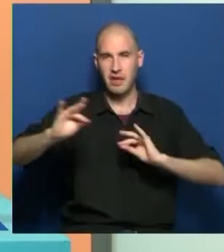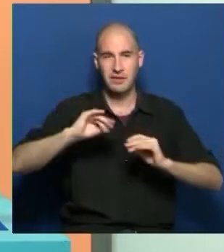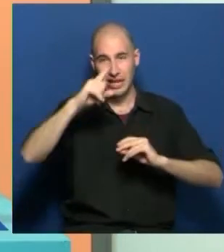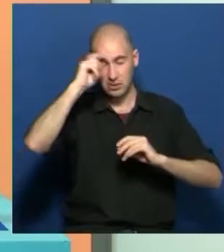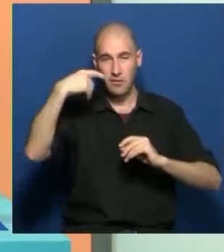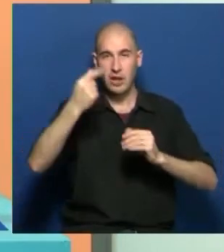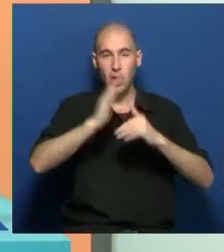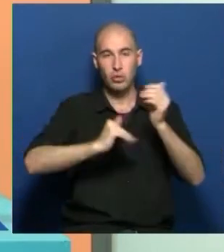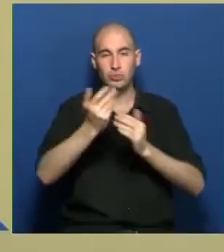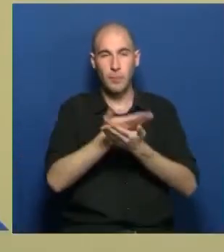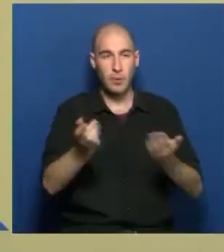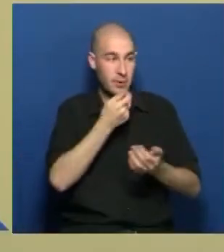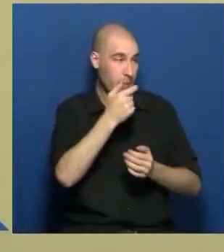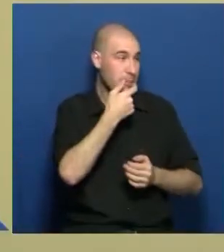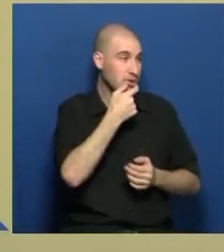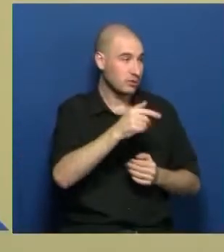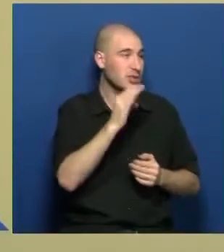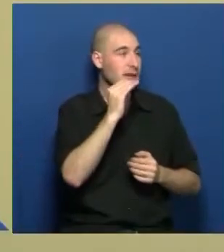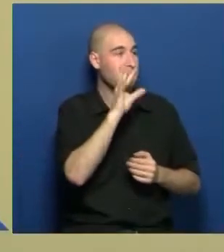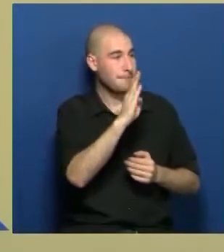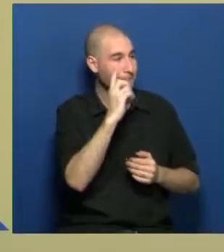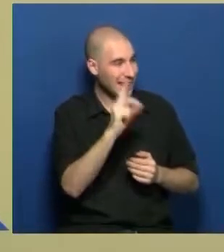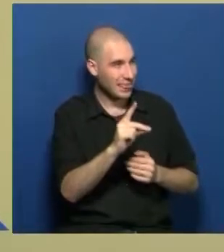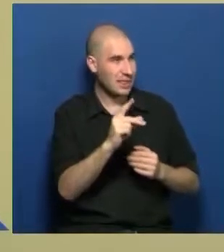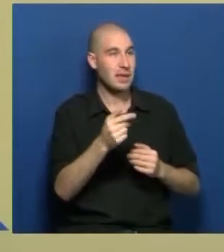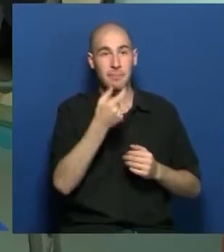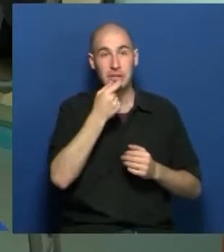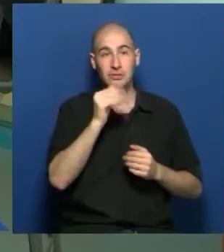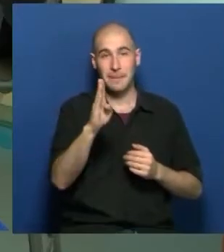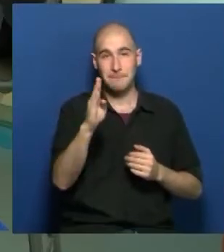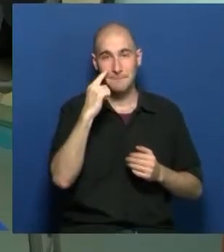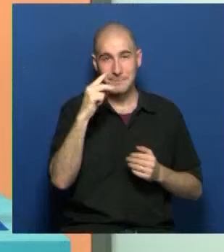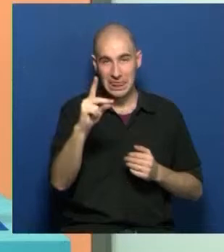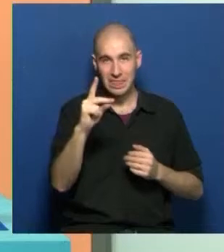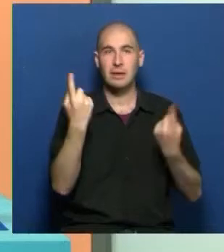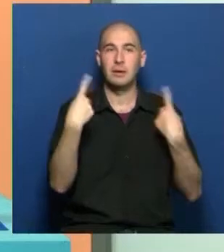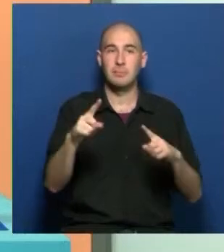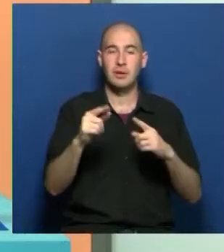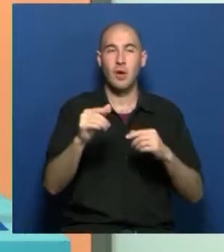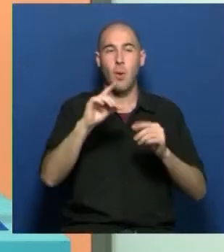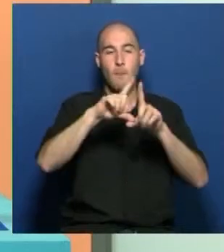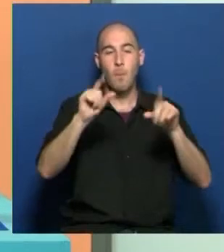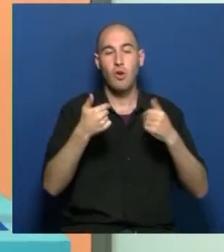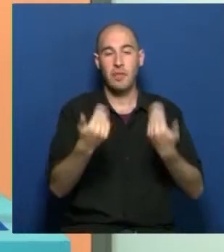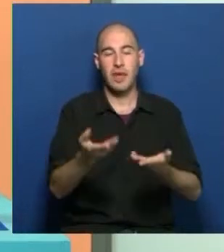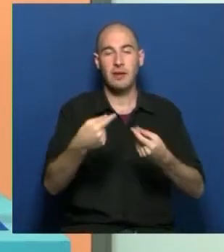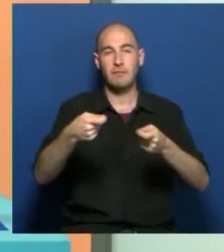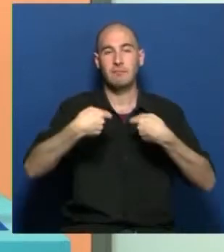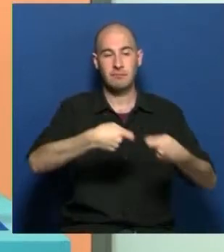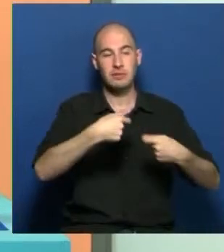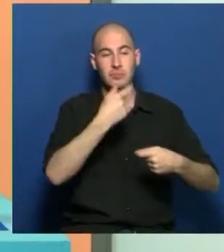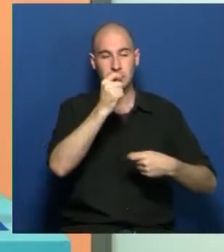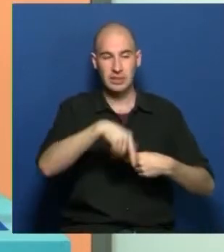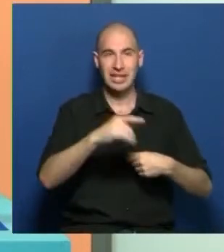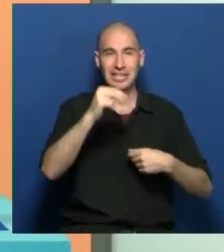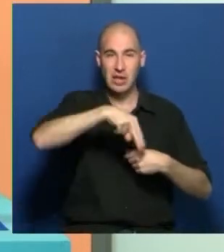exterior para hacer obra pública. Como por ejemplo Mendoza con el BID y con algunas entidades. Mendoza con el BID, exactamente, pero hay unos bonos que están colocando para financiamiento local, sobre